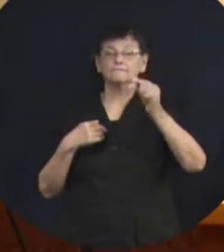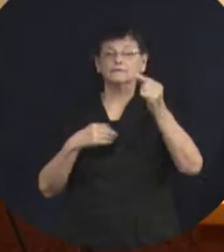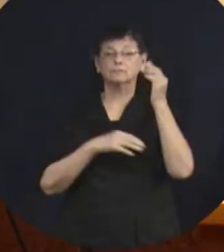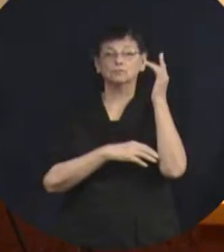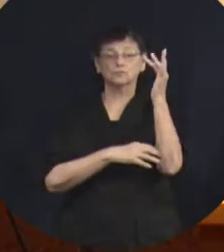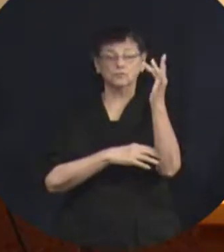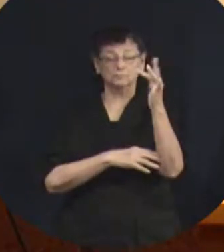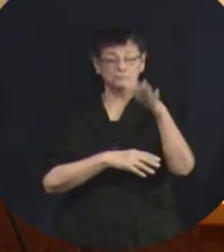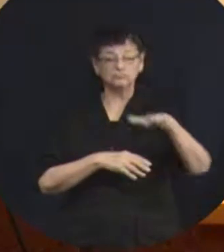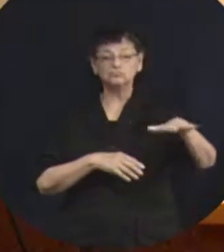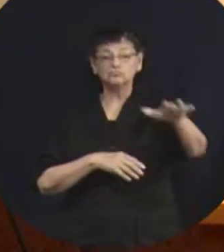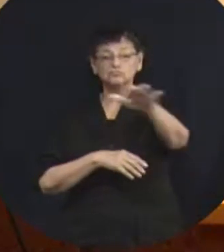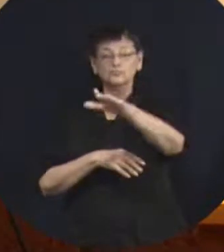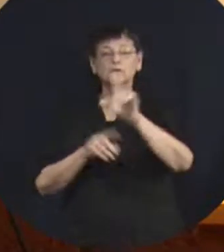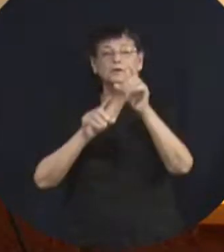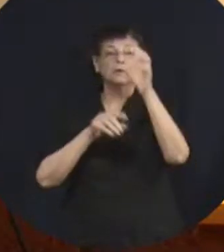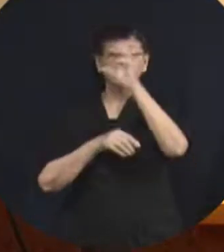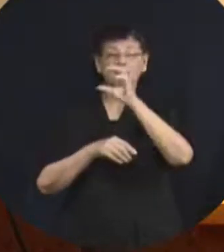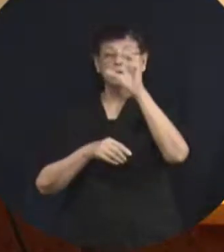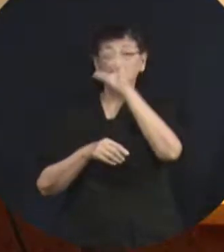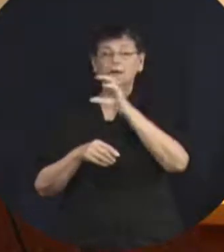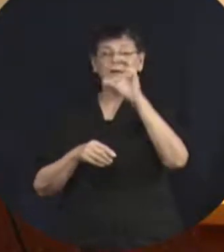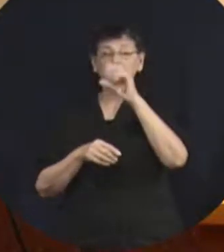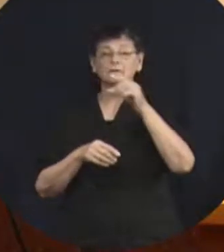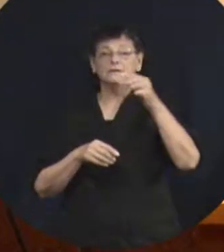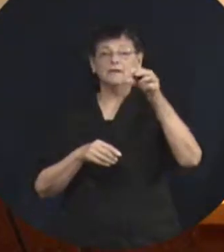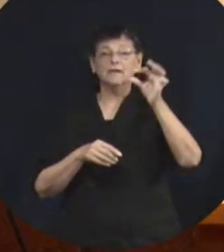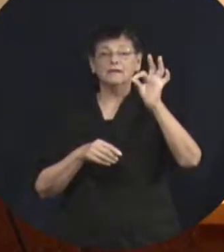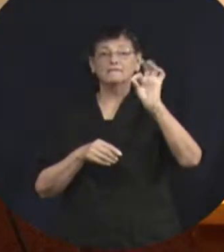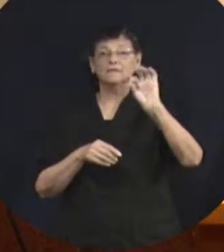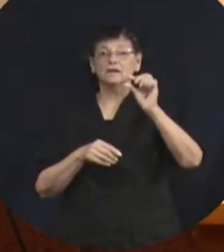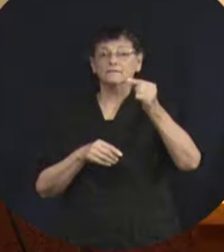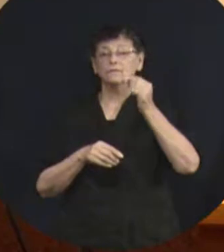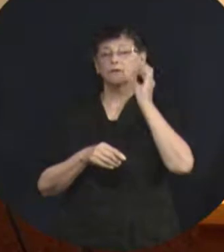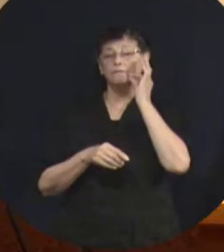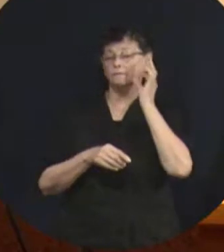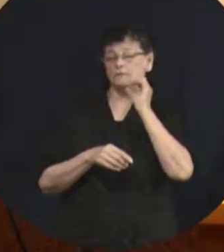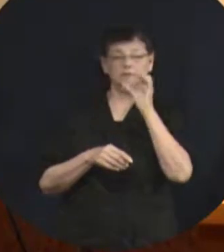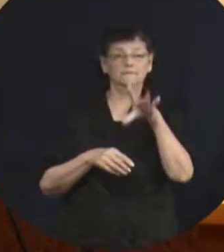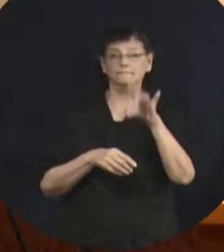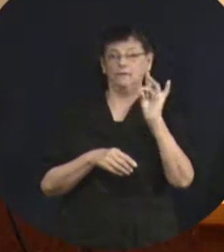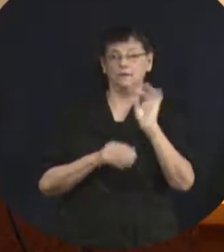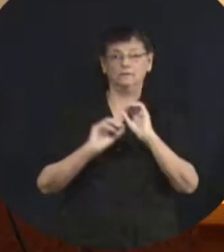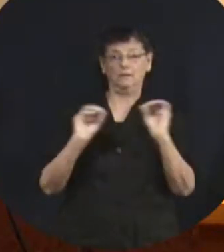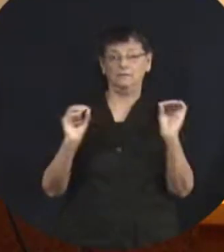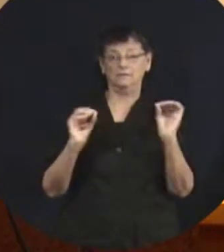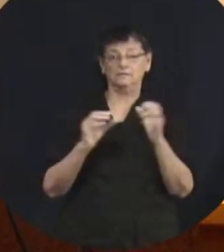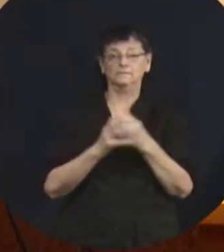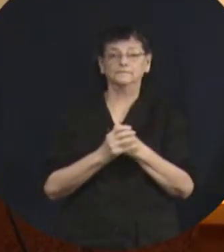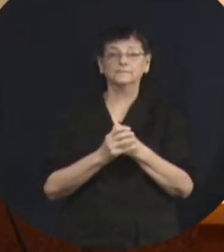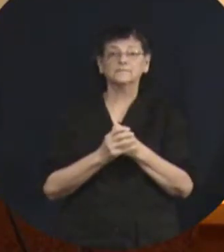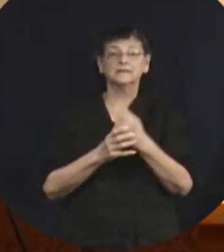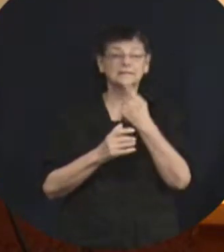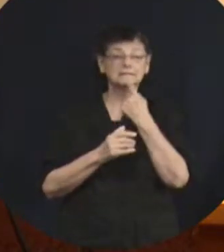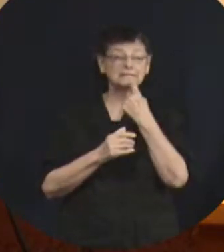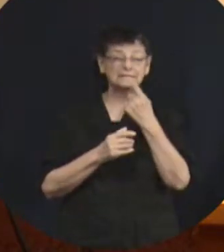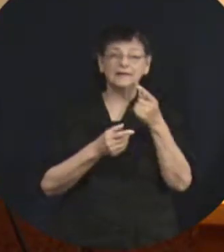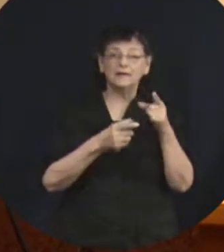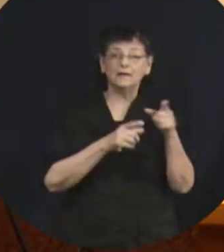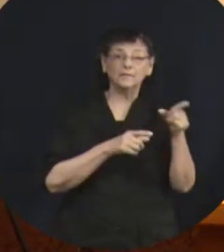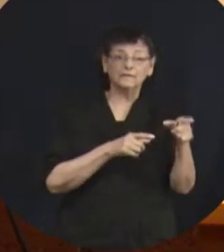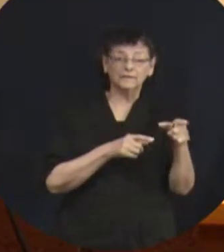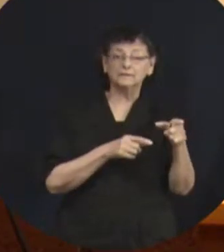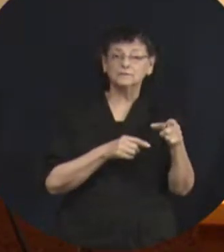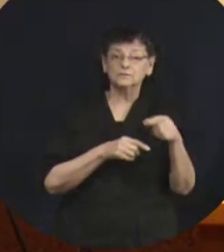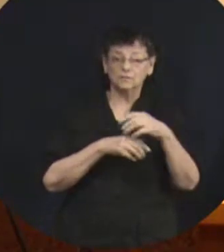viñedo. Fue a buscar higos y no los encontró. Dijo entonces